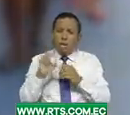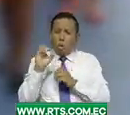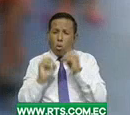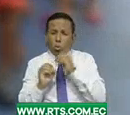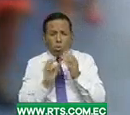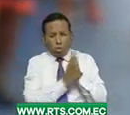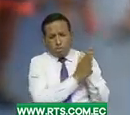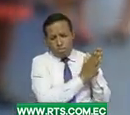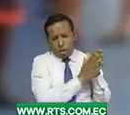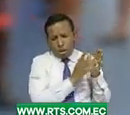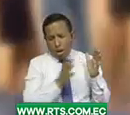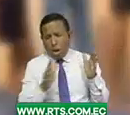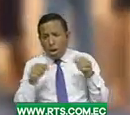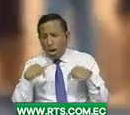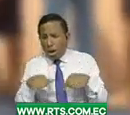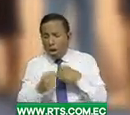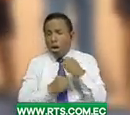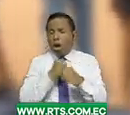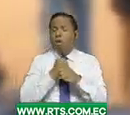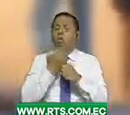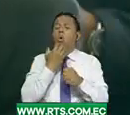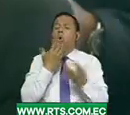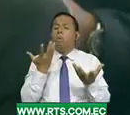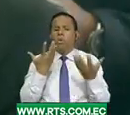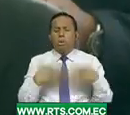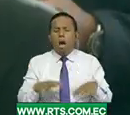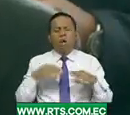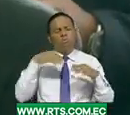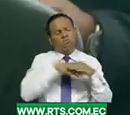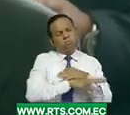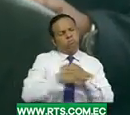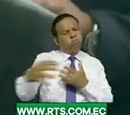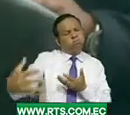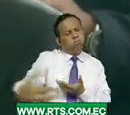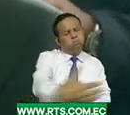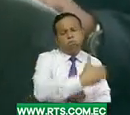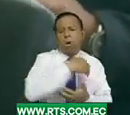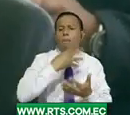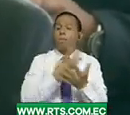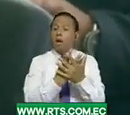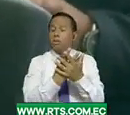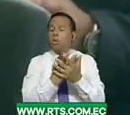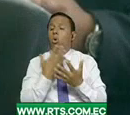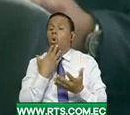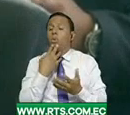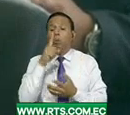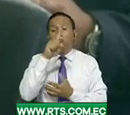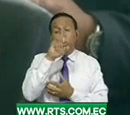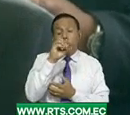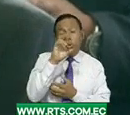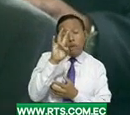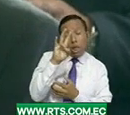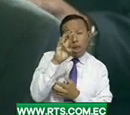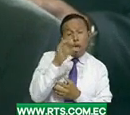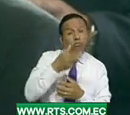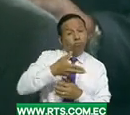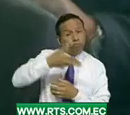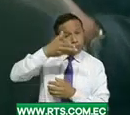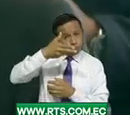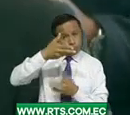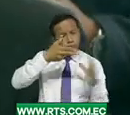presente año con los siguientes resultados. 107 armas de fuego que han sido incautadas,